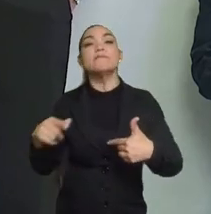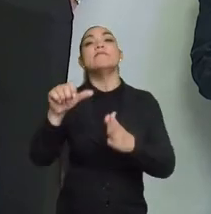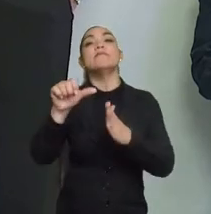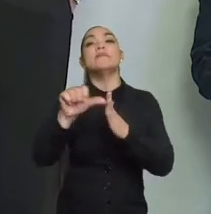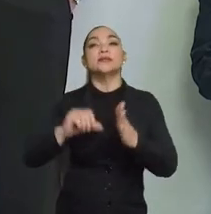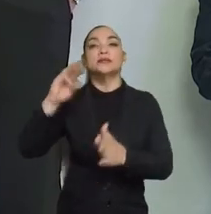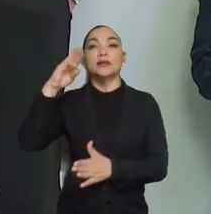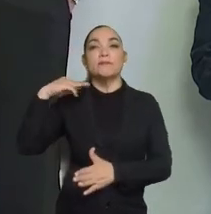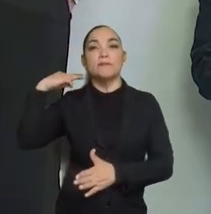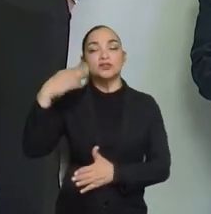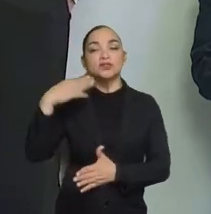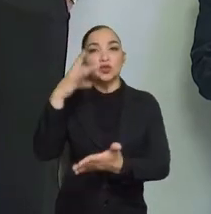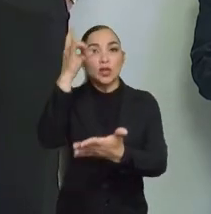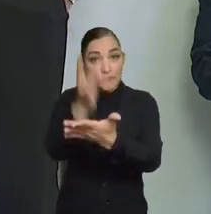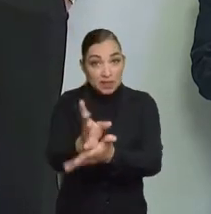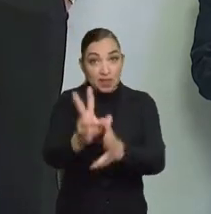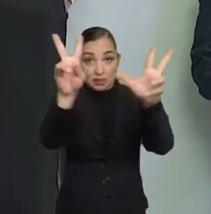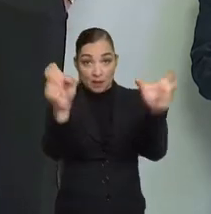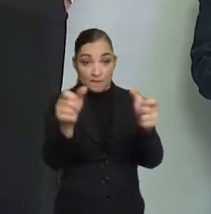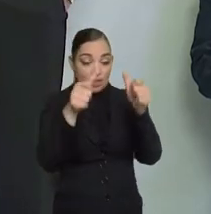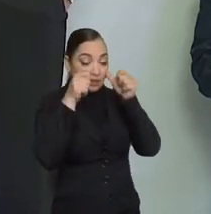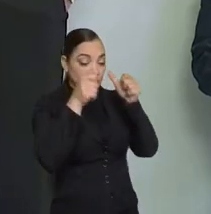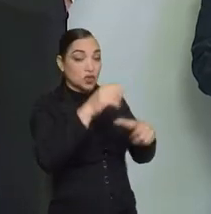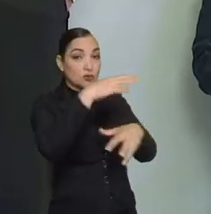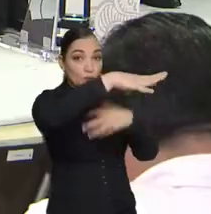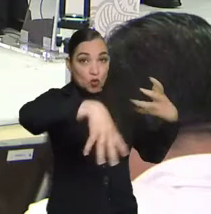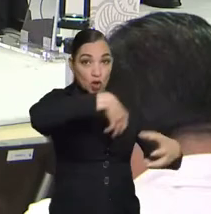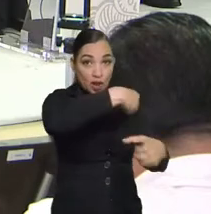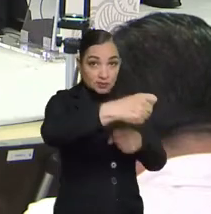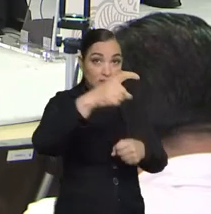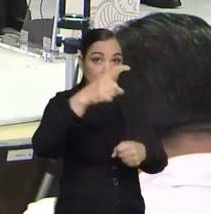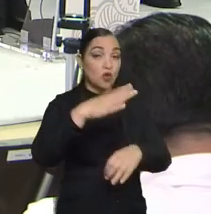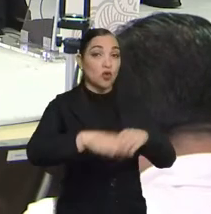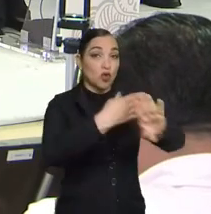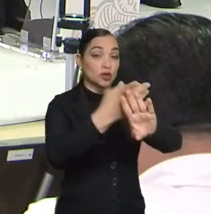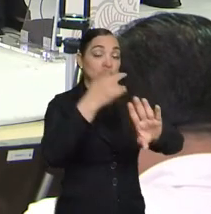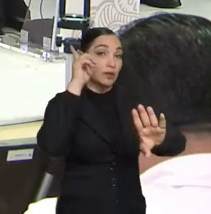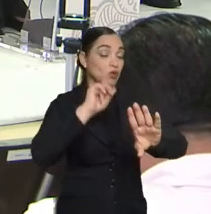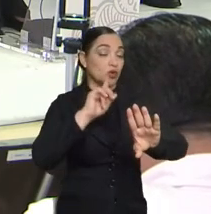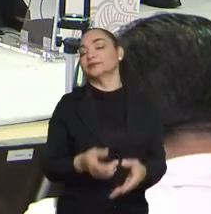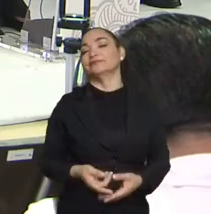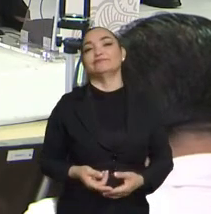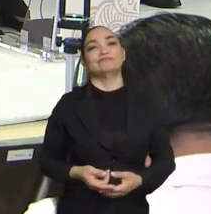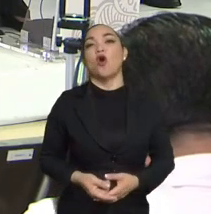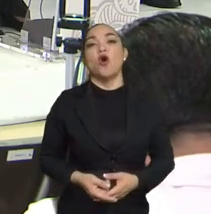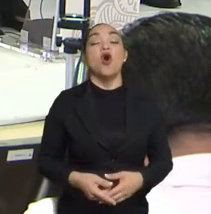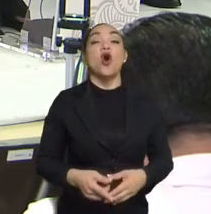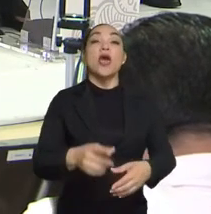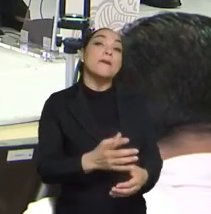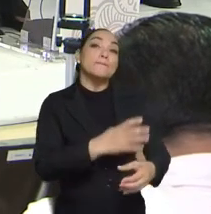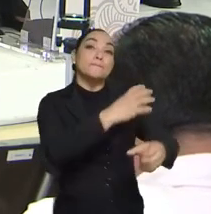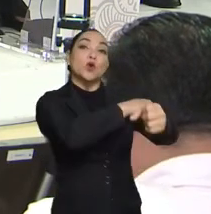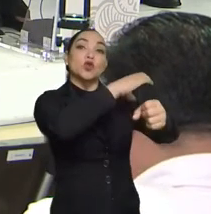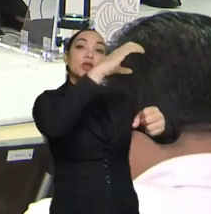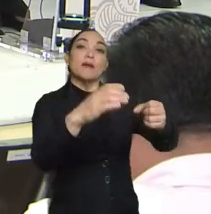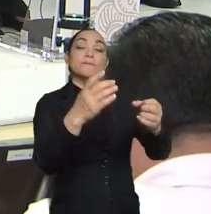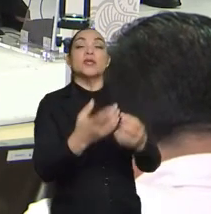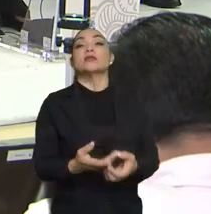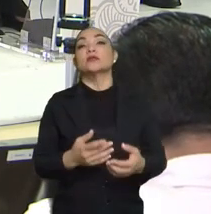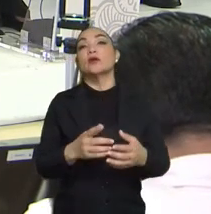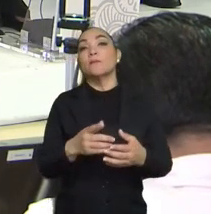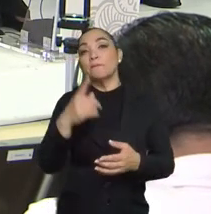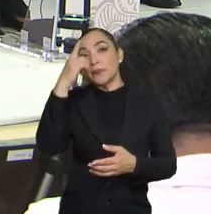solamente vamos por el tema de atención de violencia, sino también el tema del empoderamiento y, como usted sabe, hemos platicado de recuperar espacios